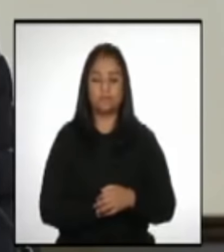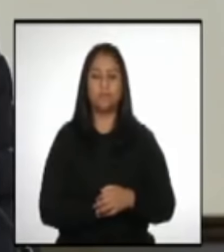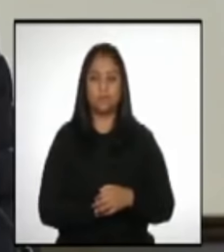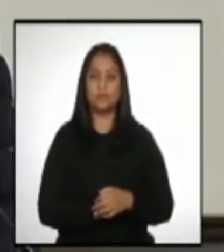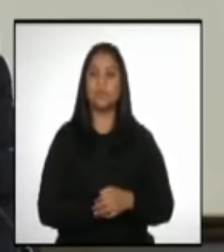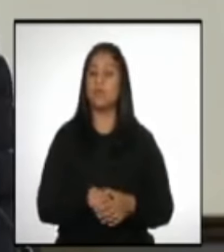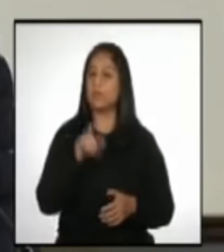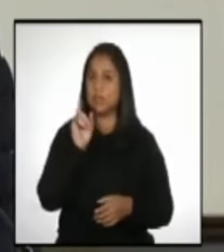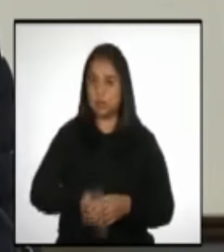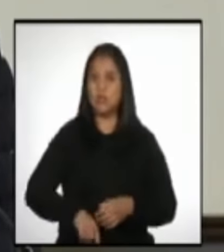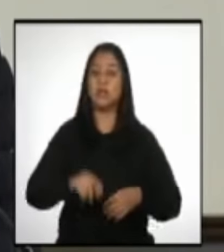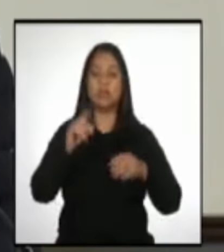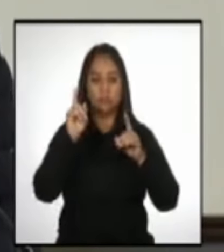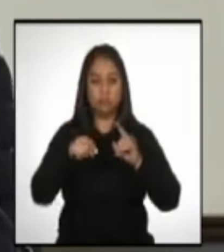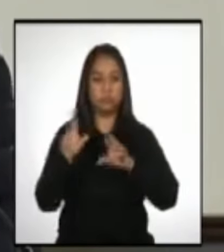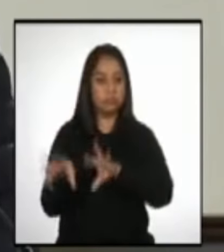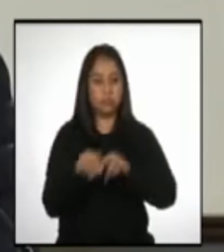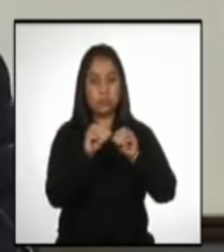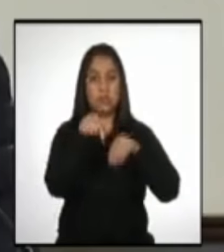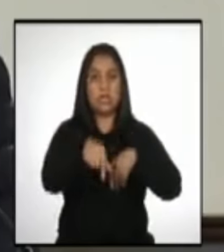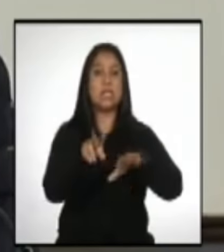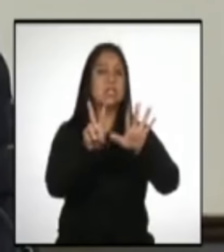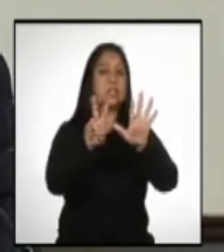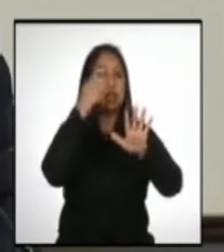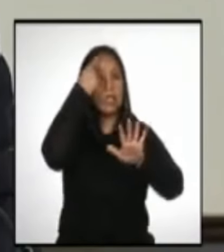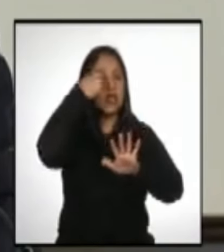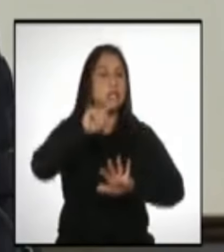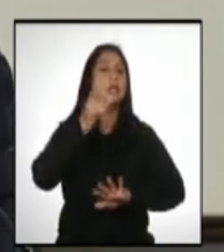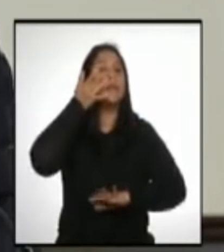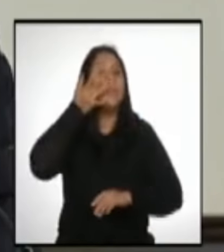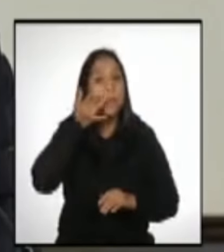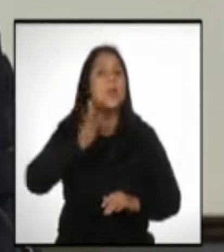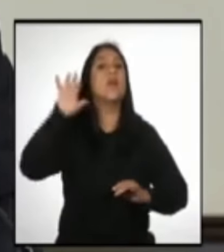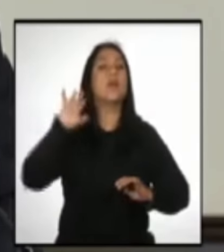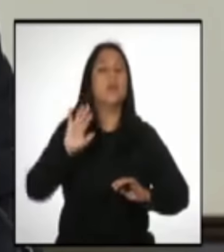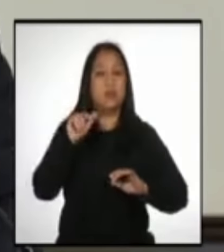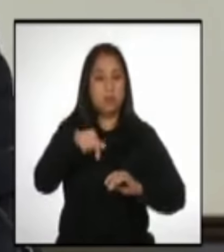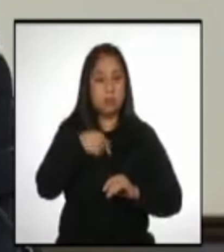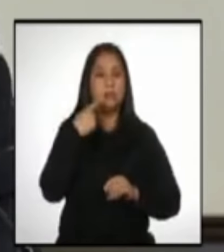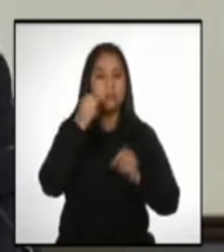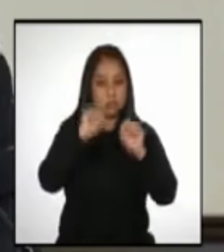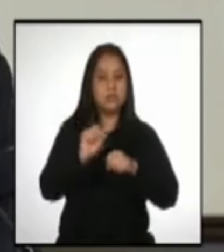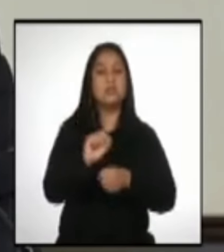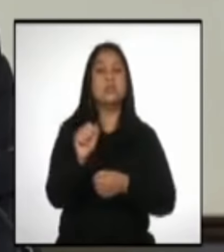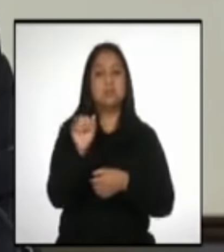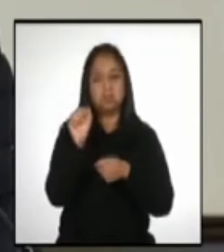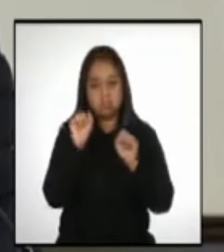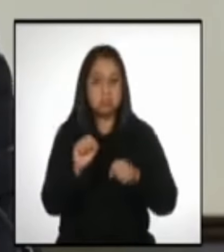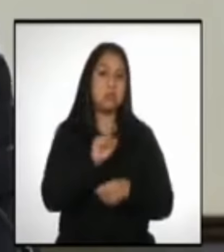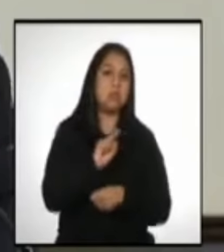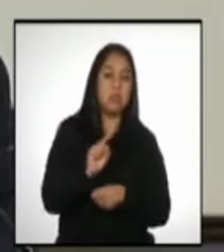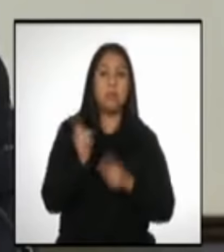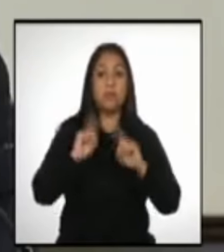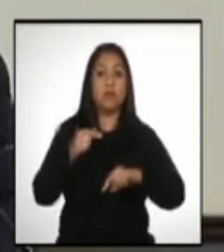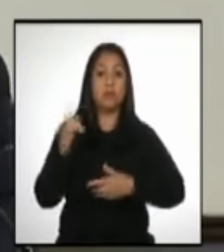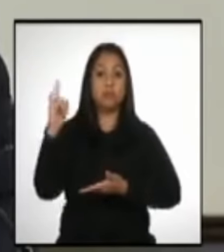revisable en 7 días para ver qué tanto está funcionando, pero por de pronto el último vuelo